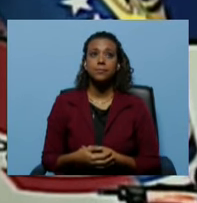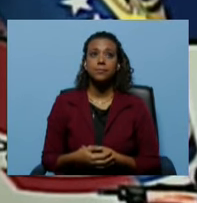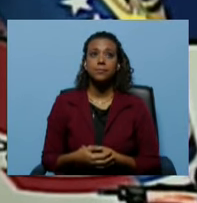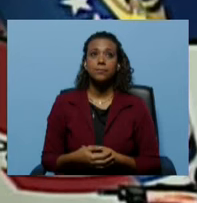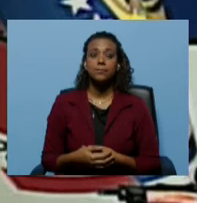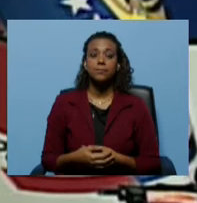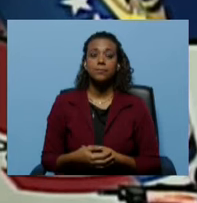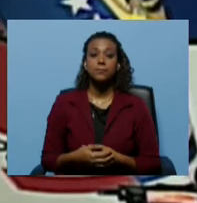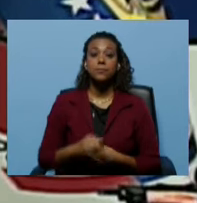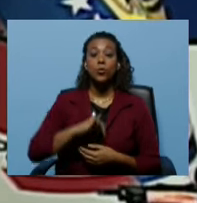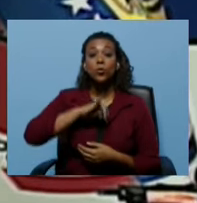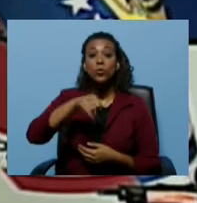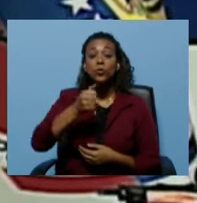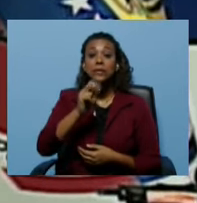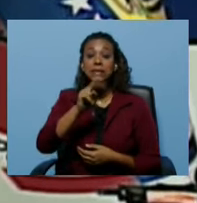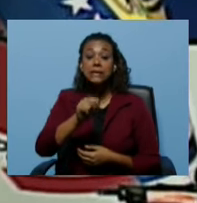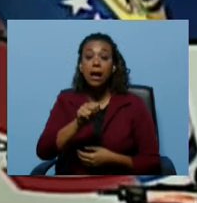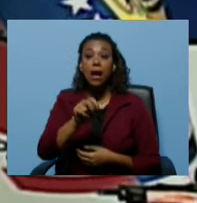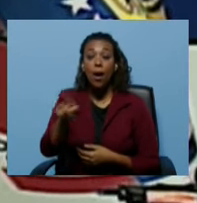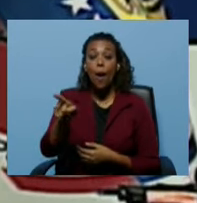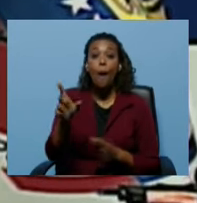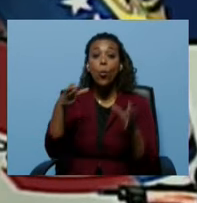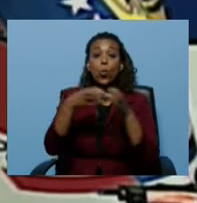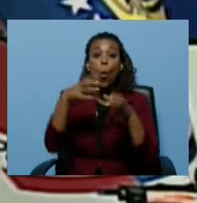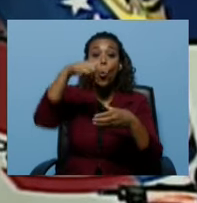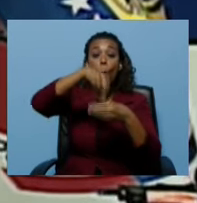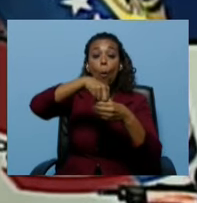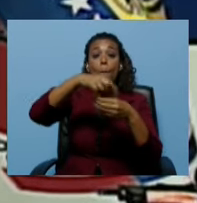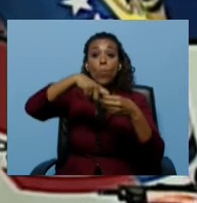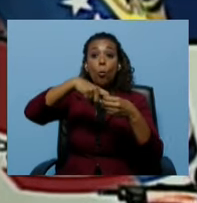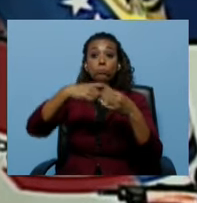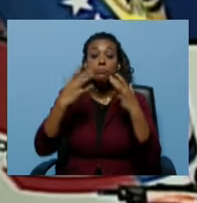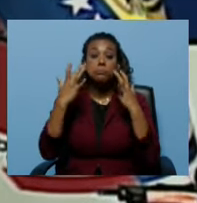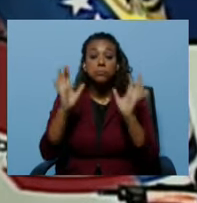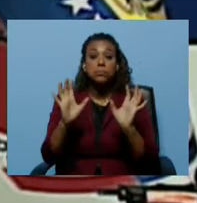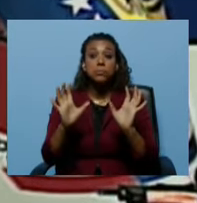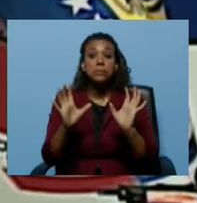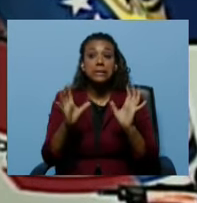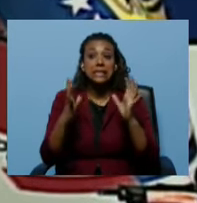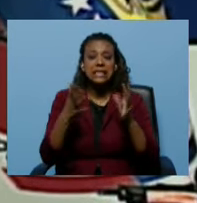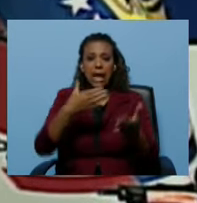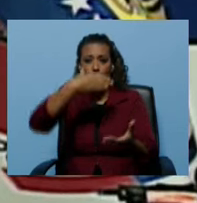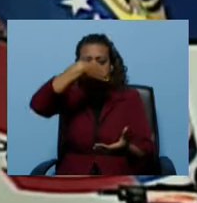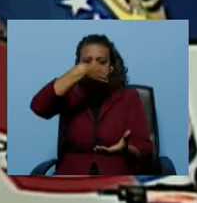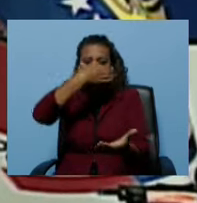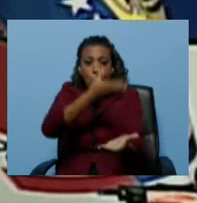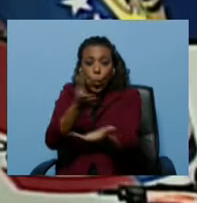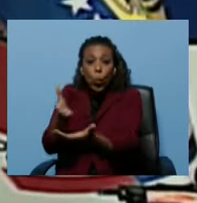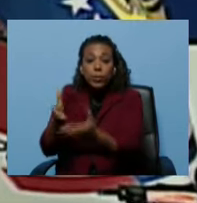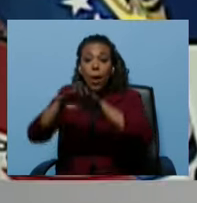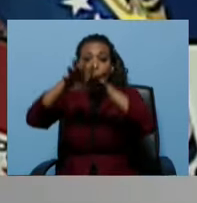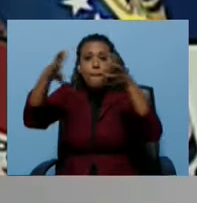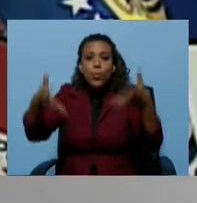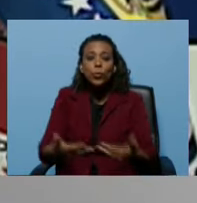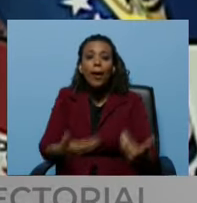Jan Darmozal es parte de equipos de mercenarios que operan en el mundo.